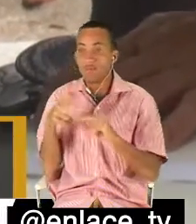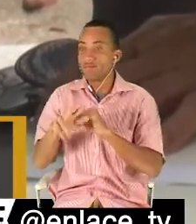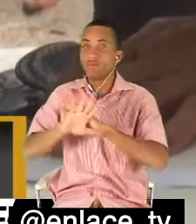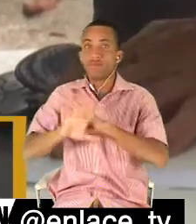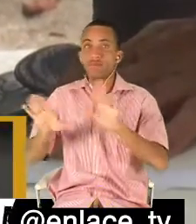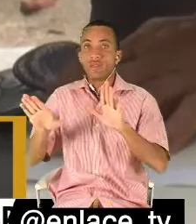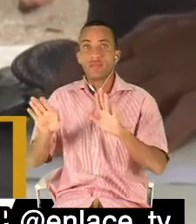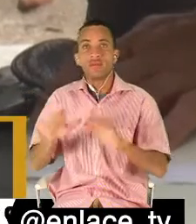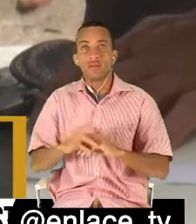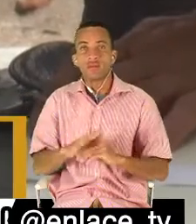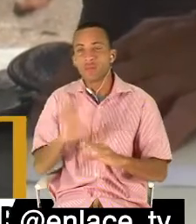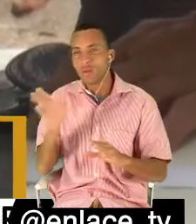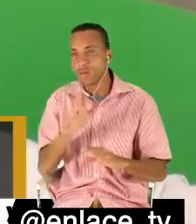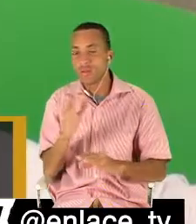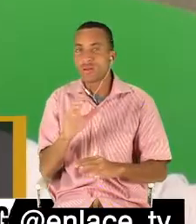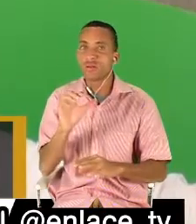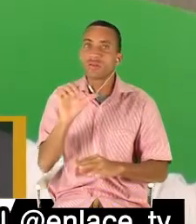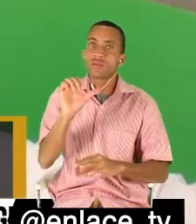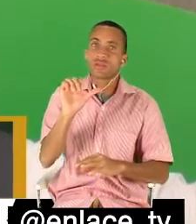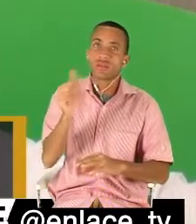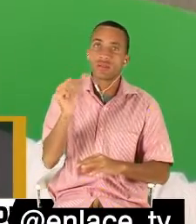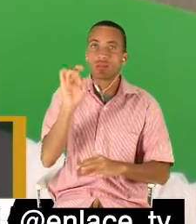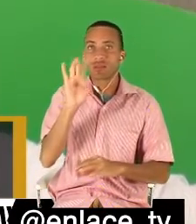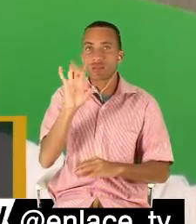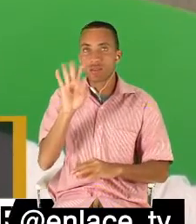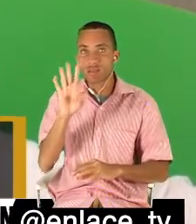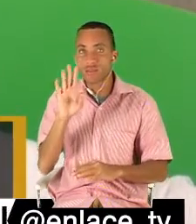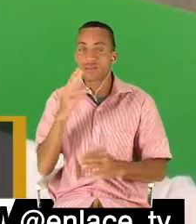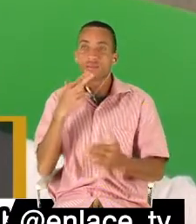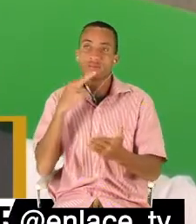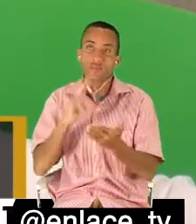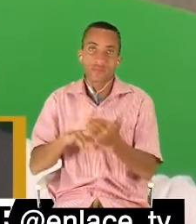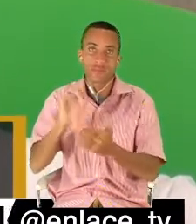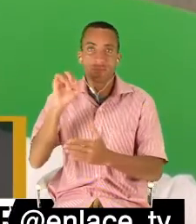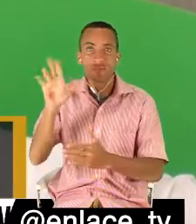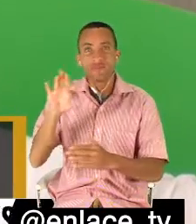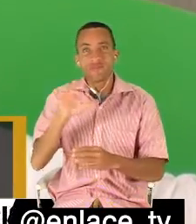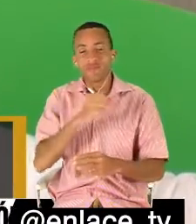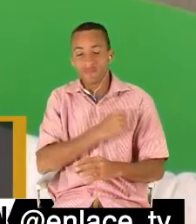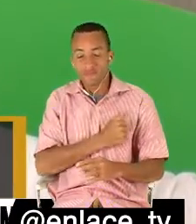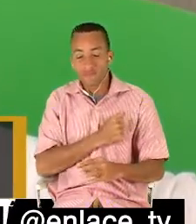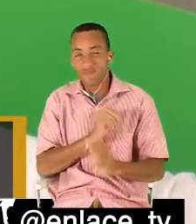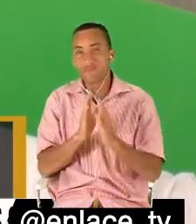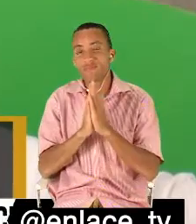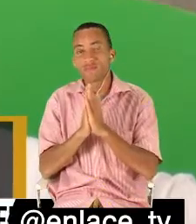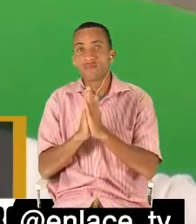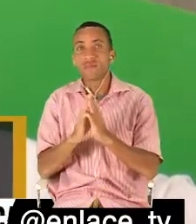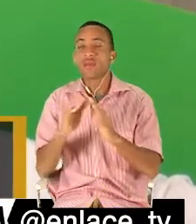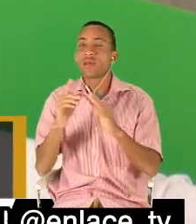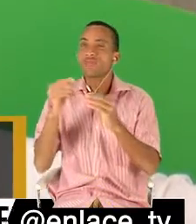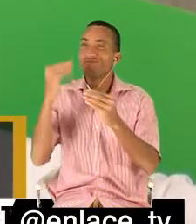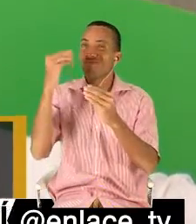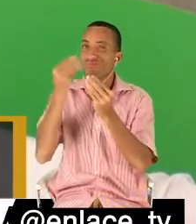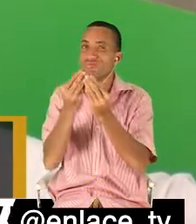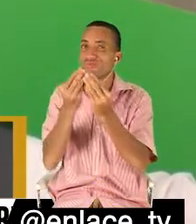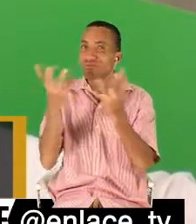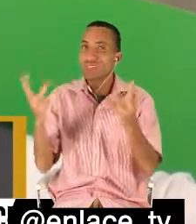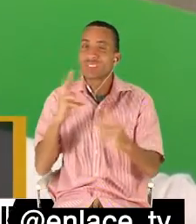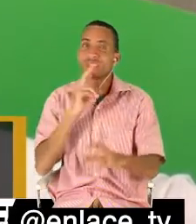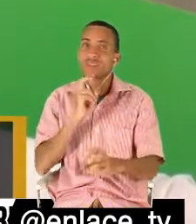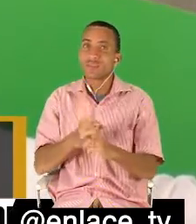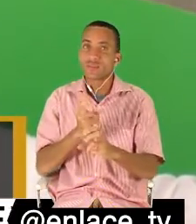llegado alrededor de unas 10 a 15 solicitudes, pero de verdad lo que pedimos, ha habido mucha situación complicada,